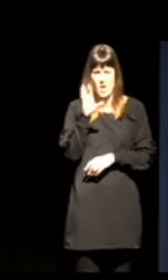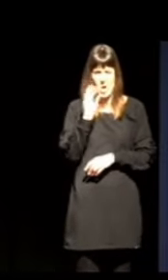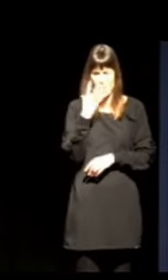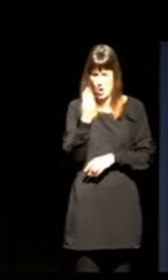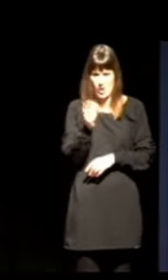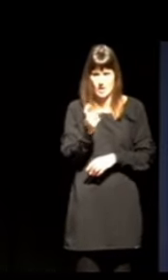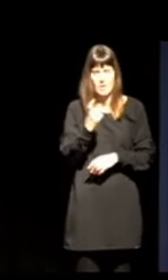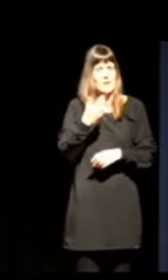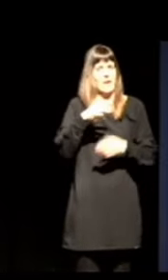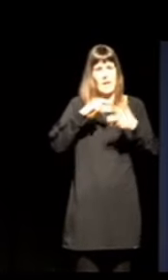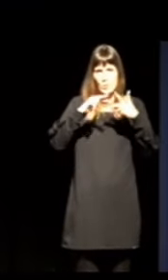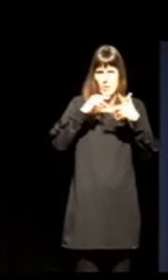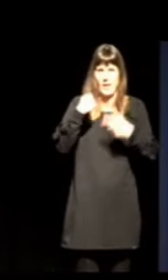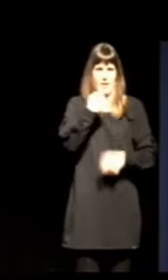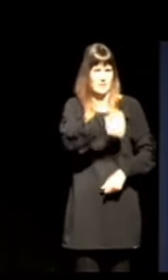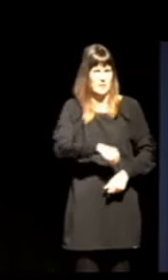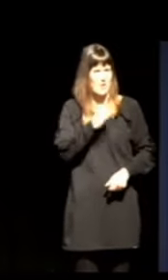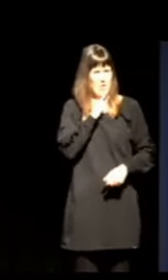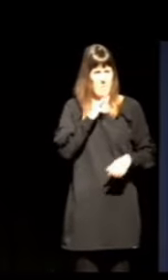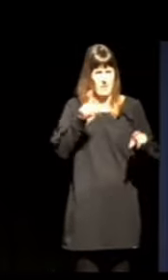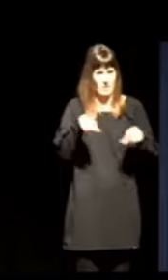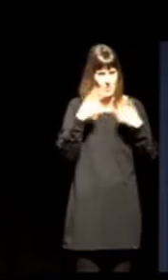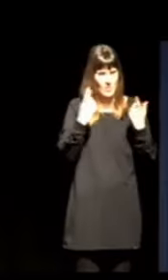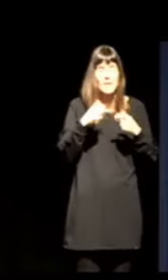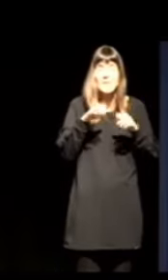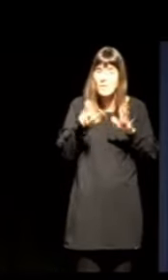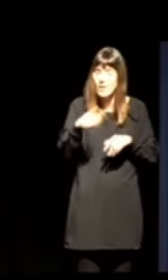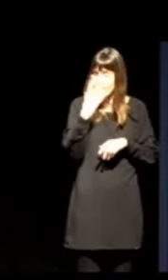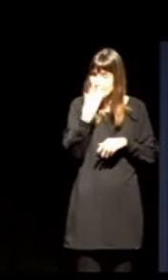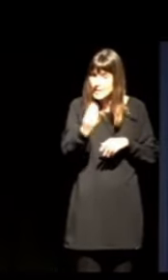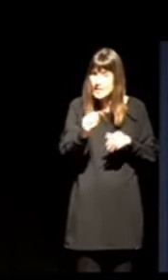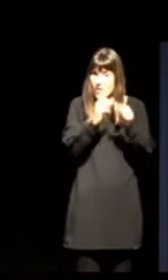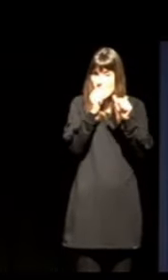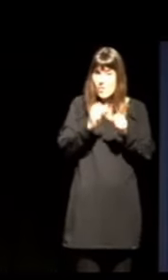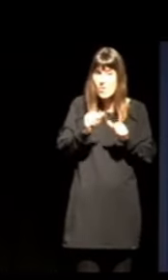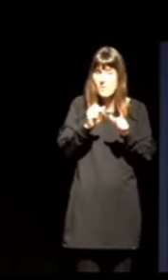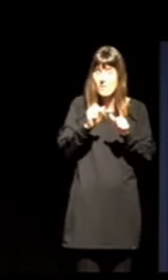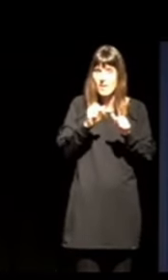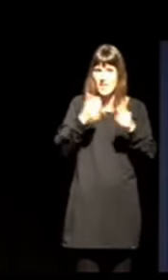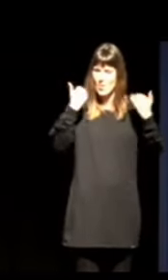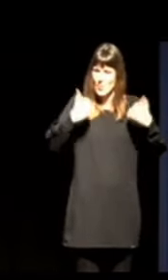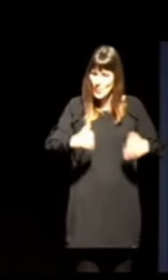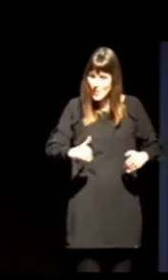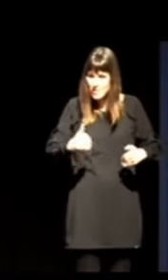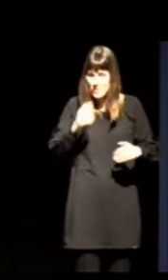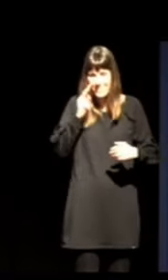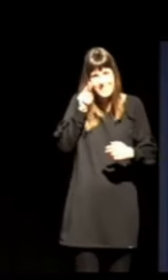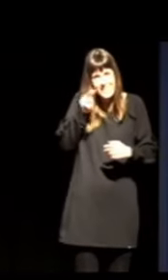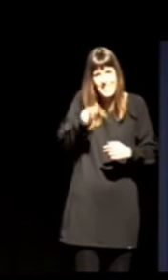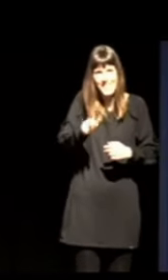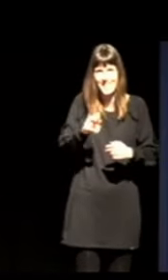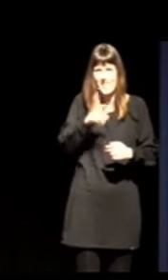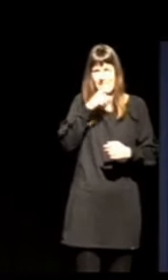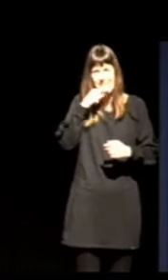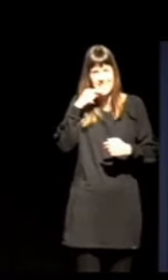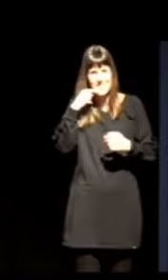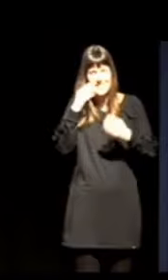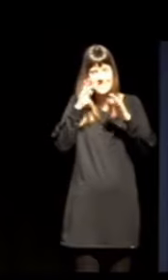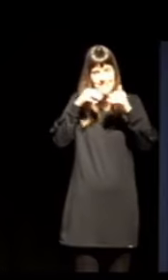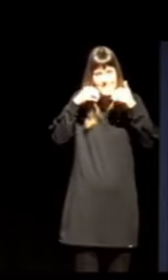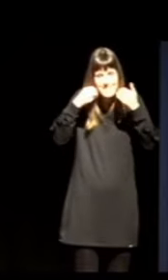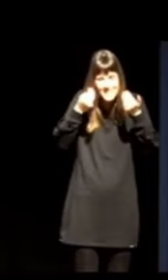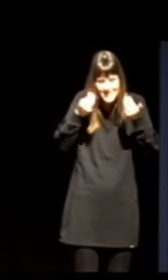chino o en cualquier idioma. Pero entiende mi lenguaje del cuerpo, cómo miro, cómo es mi